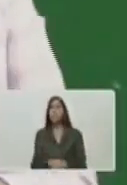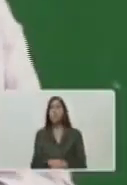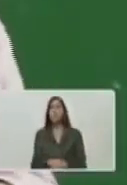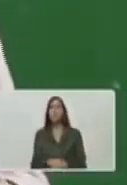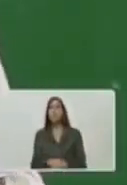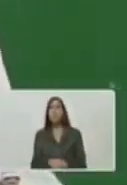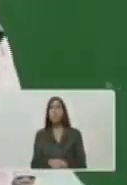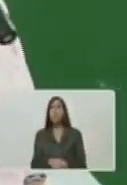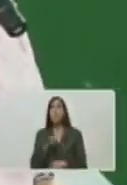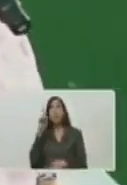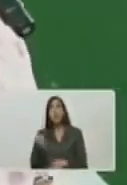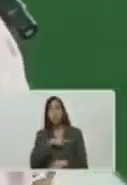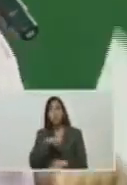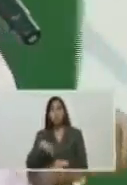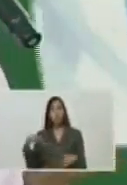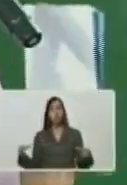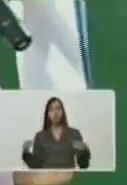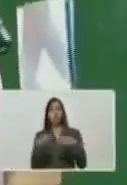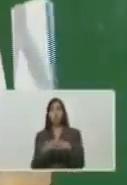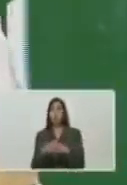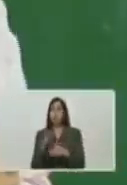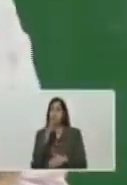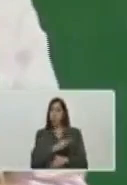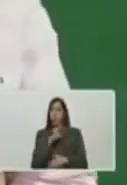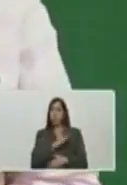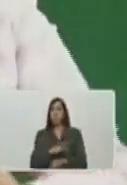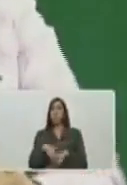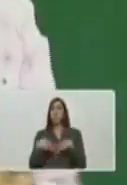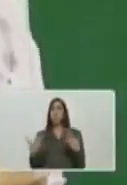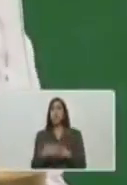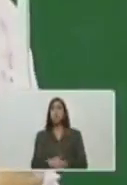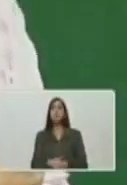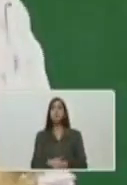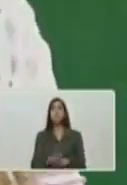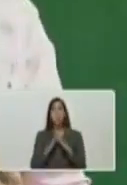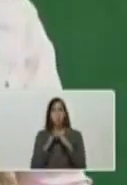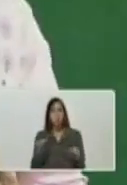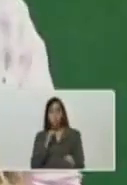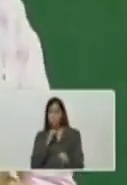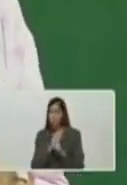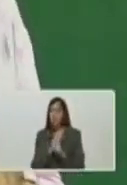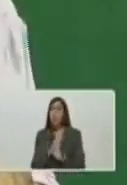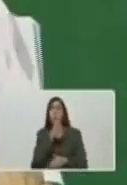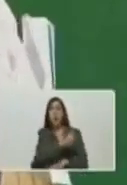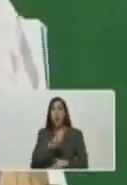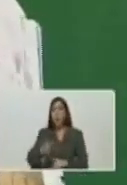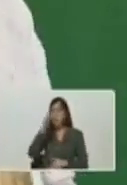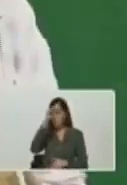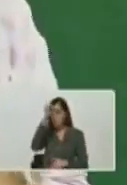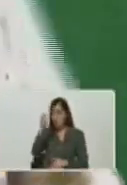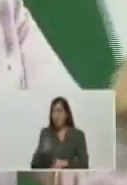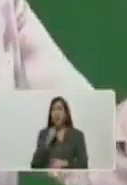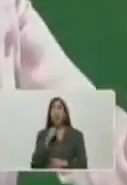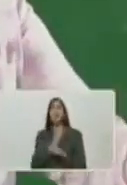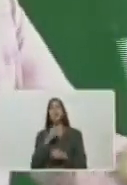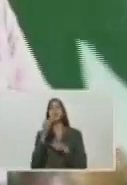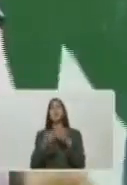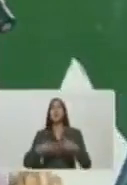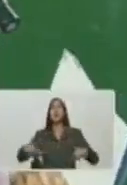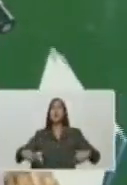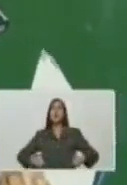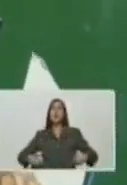social también nos hemos reunido, presidente, hemos hecho allí, de verdad, todos y todas merecen un reconocimiento, un trabajo extraordinario